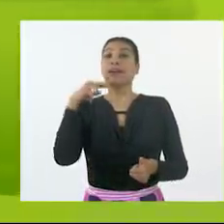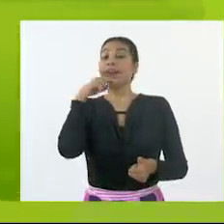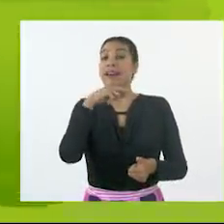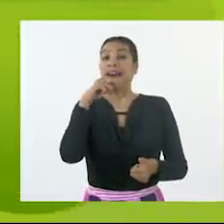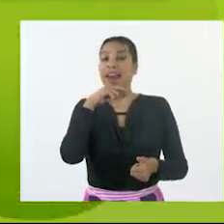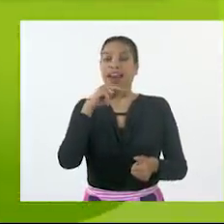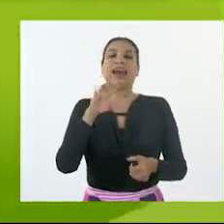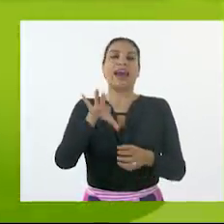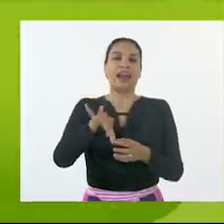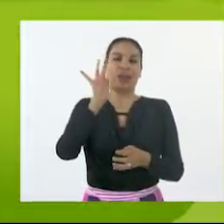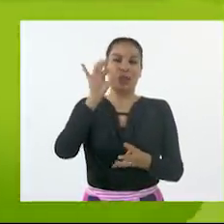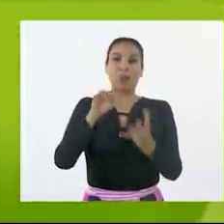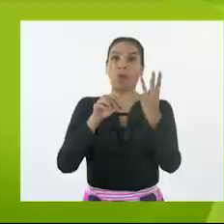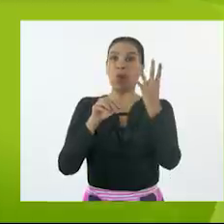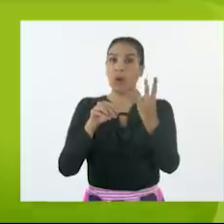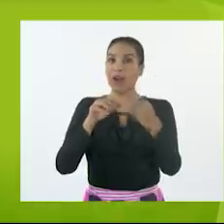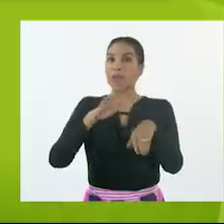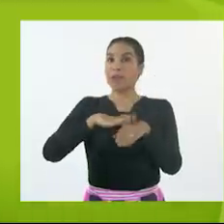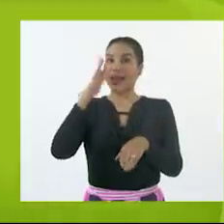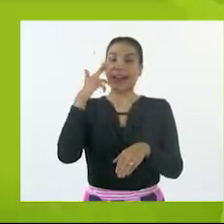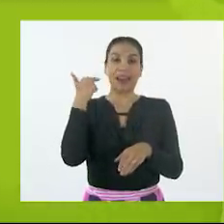encontró cuatro más.